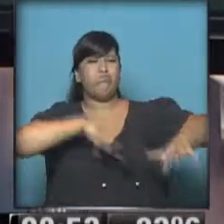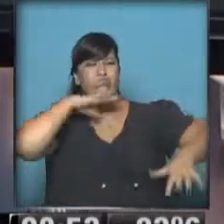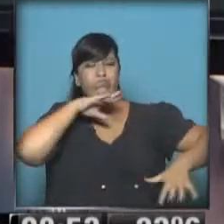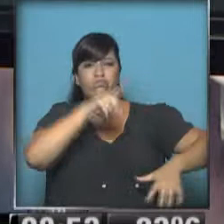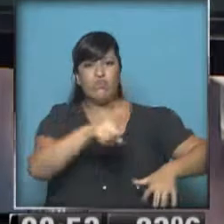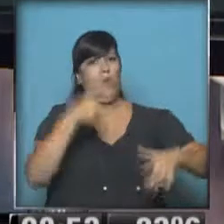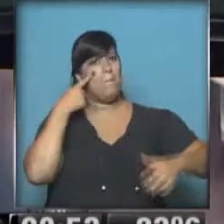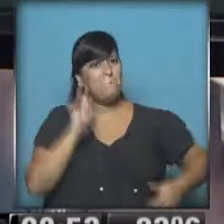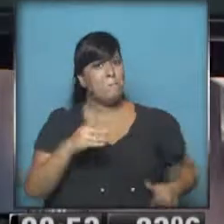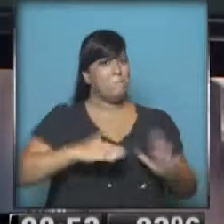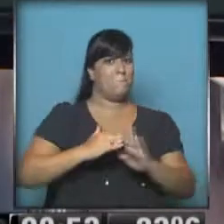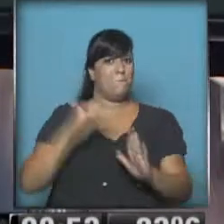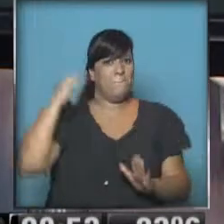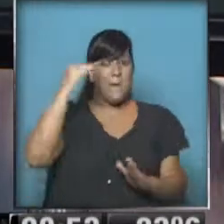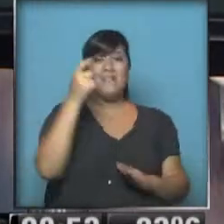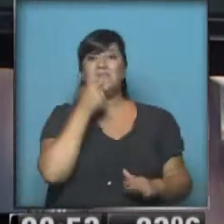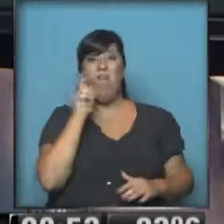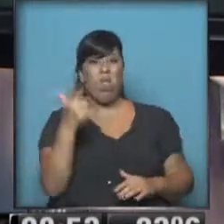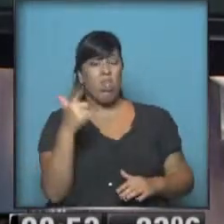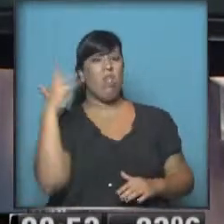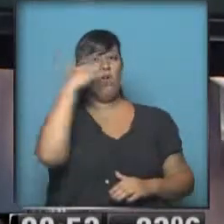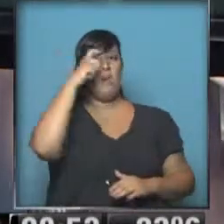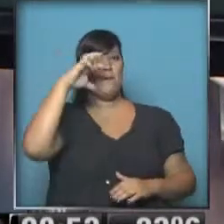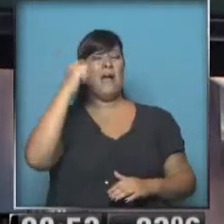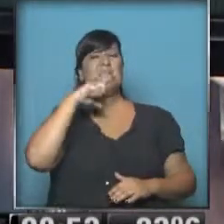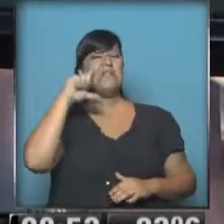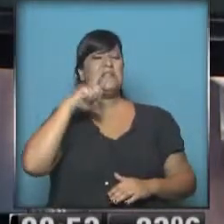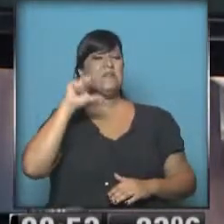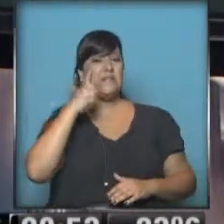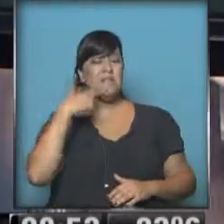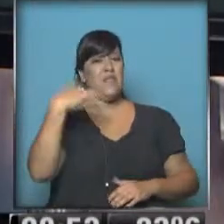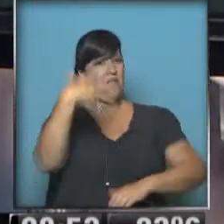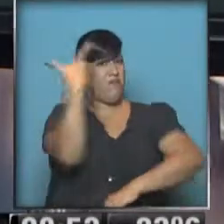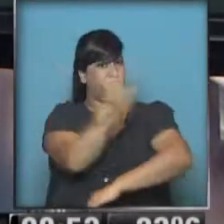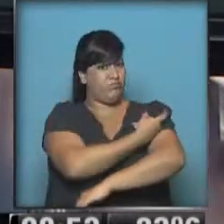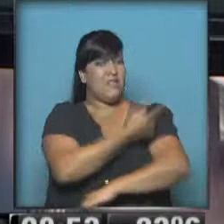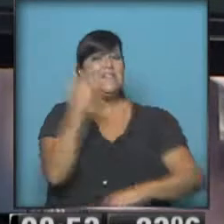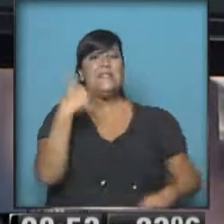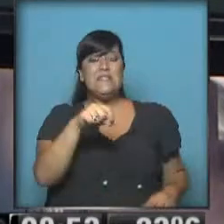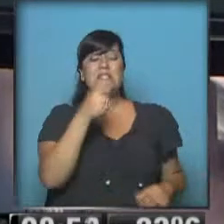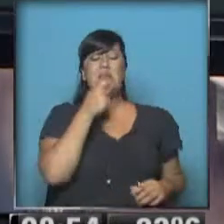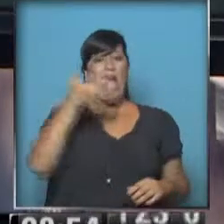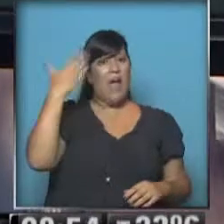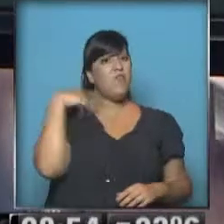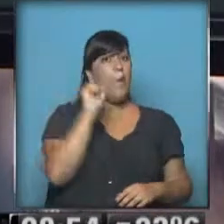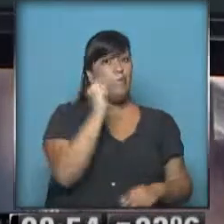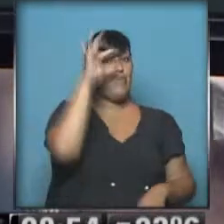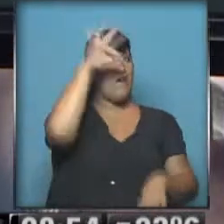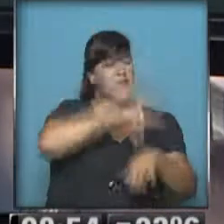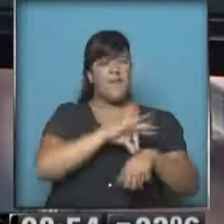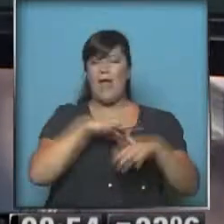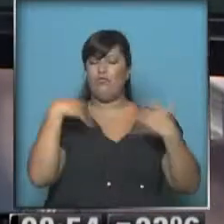tener mayor riesgo si no tuvo hepatitis a en lo posible vacuna sé si usted sabe que tuvo hepatitis y entonces no hay problema